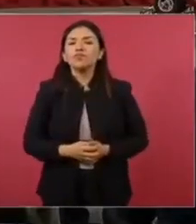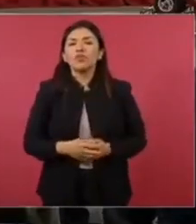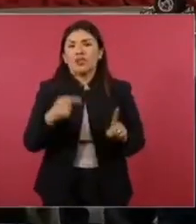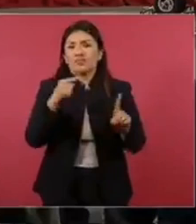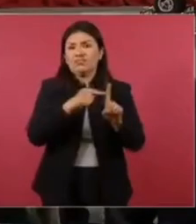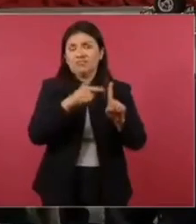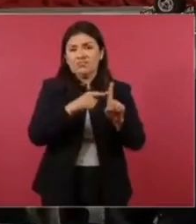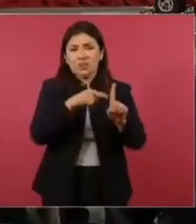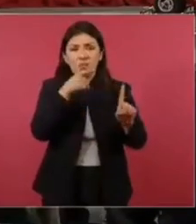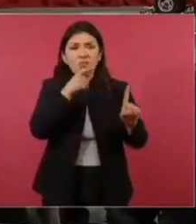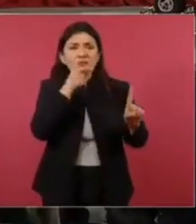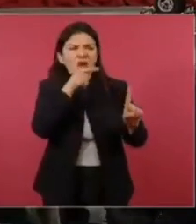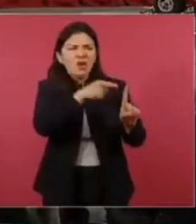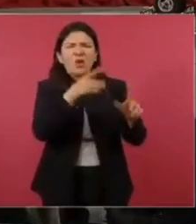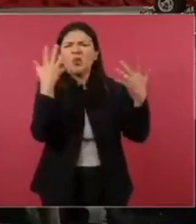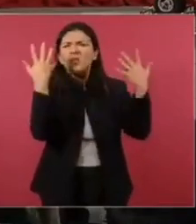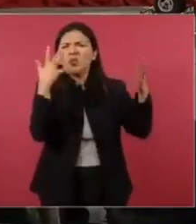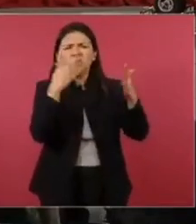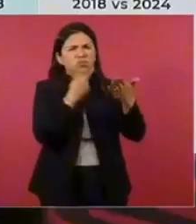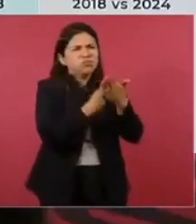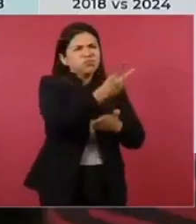estrella.